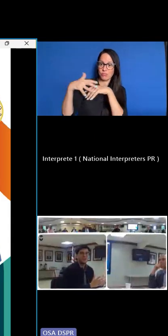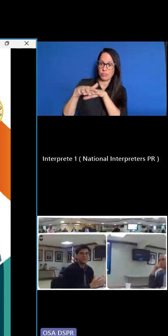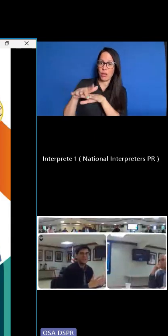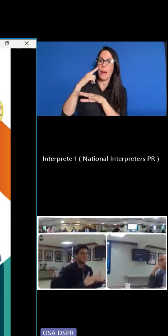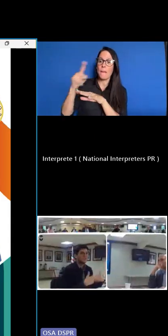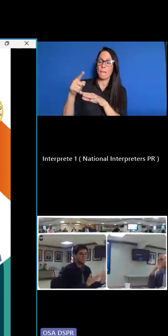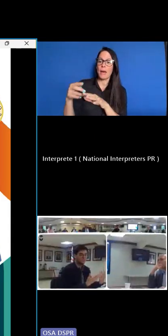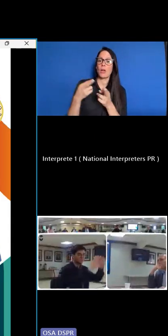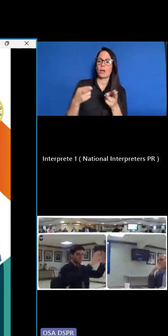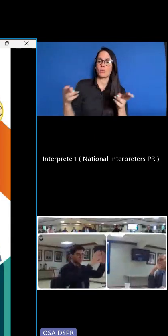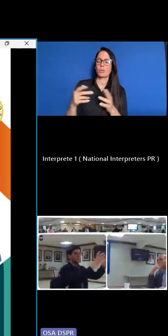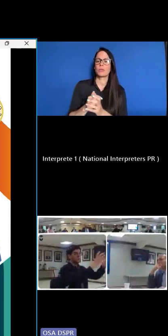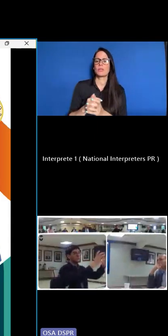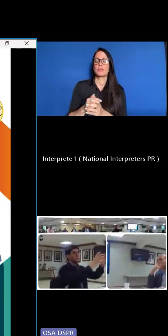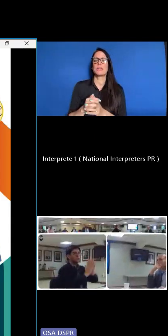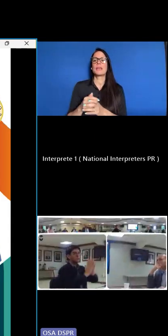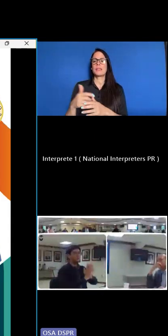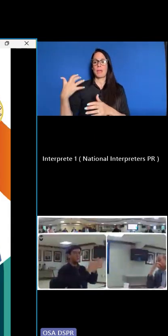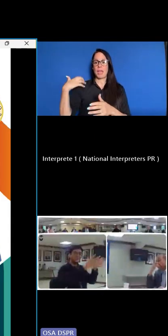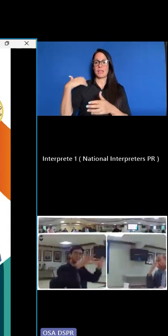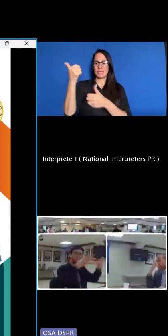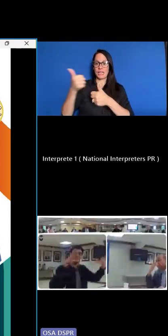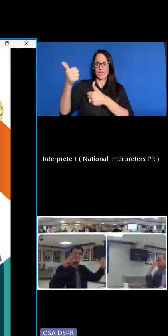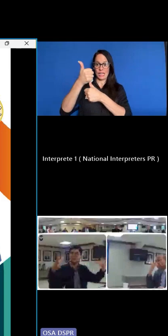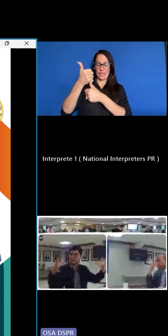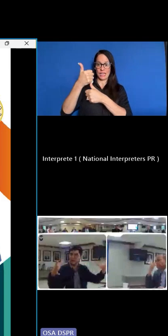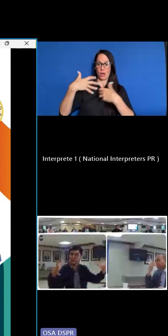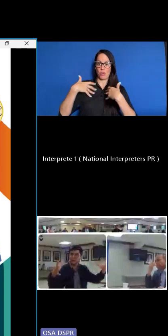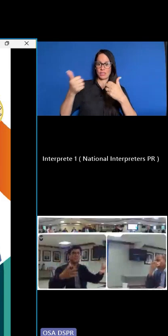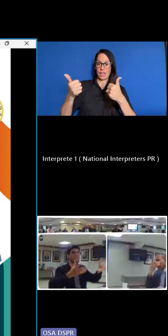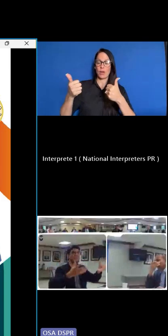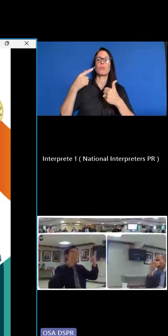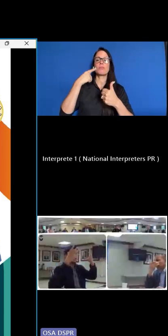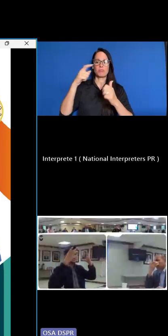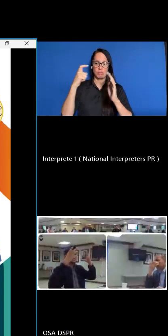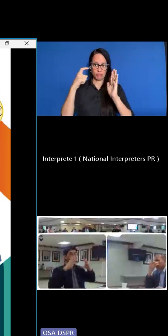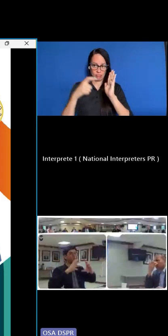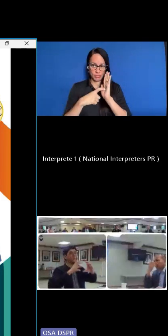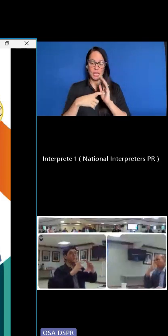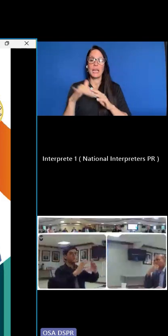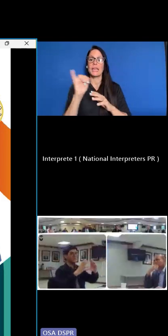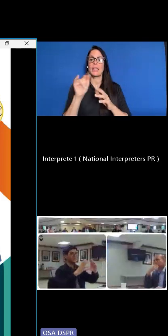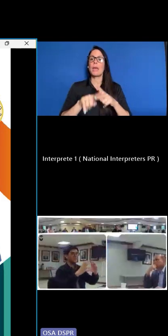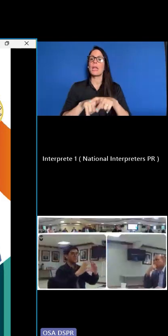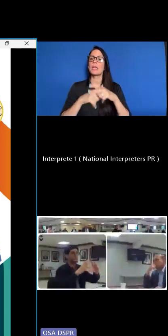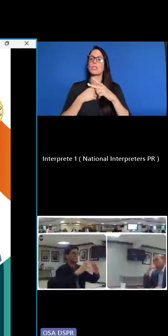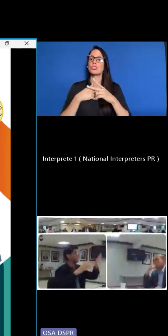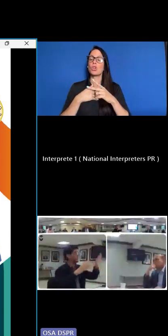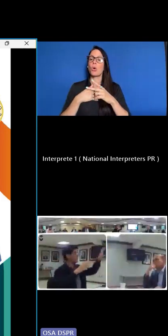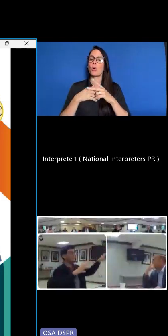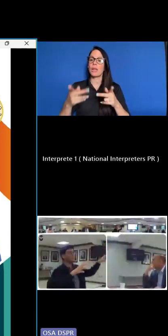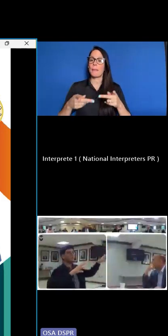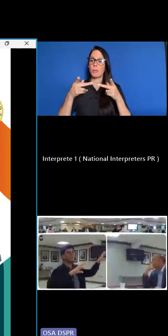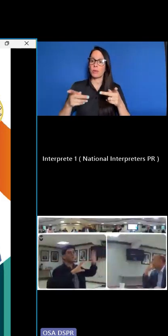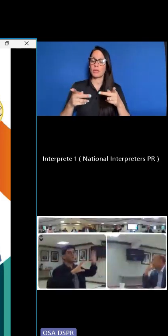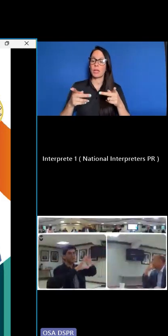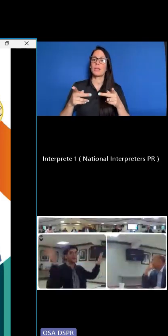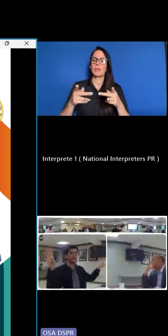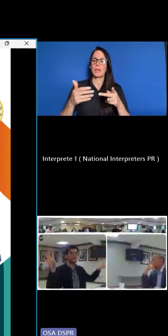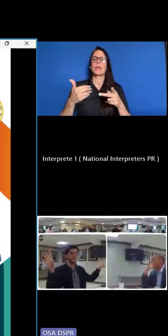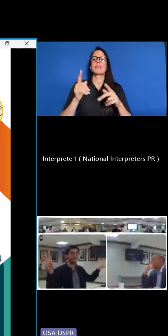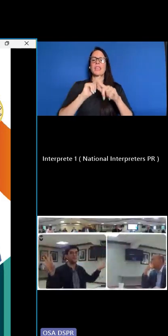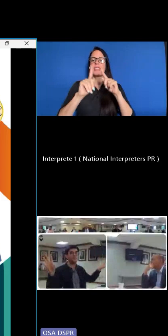de Salud para que lo considere a su aprobación, eso por un lado. Pero entonces, en este proceso de revisión de las propuestas, se conforma un panel revisor, que eran las